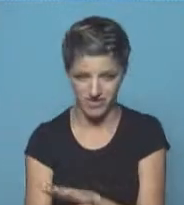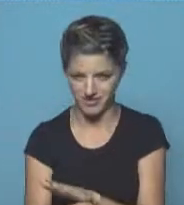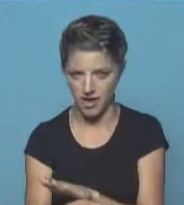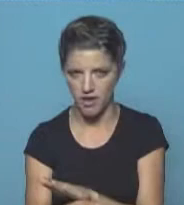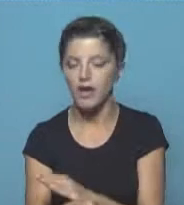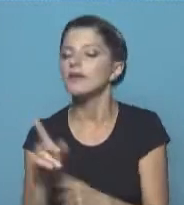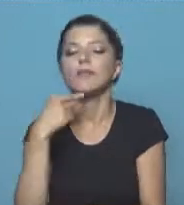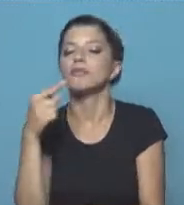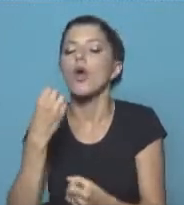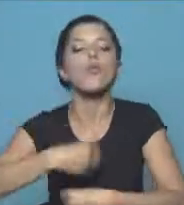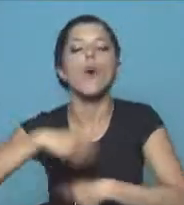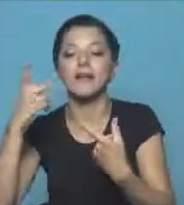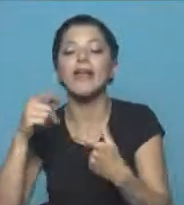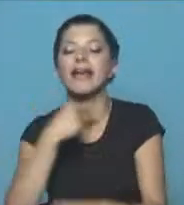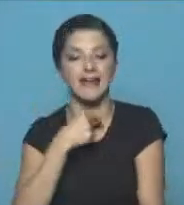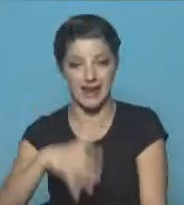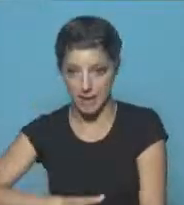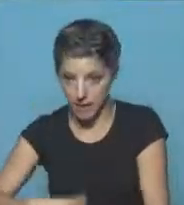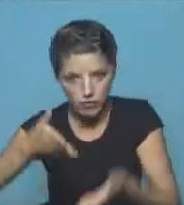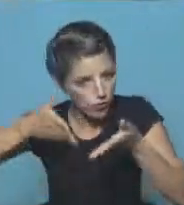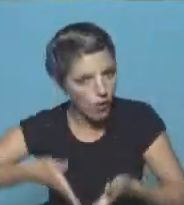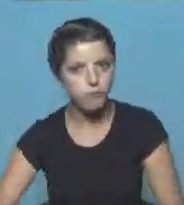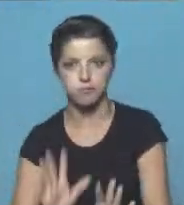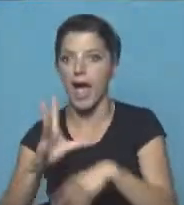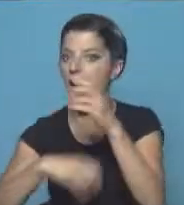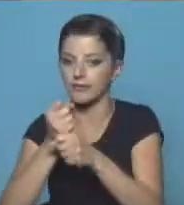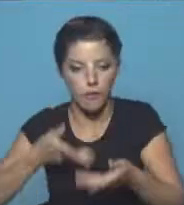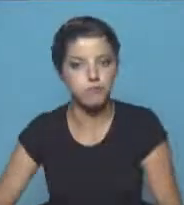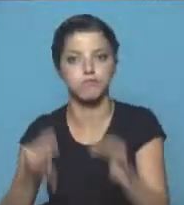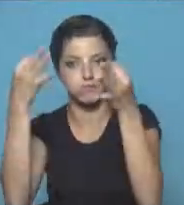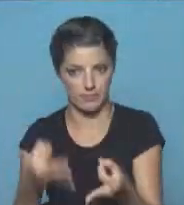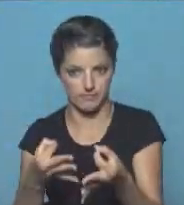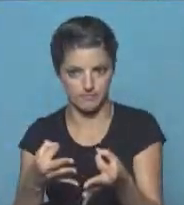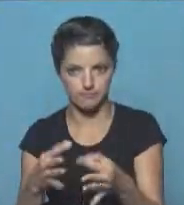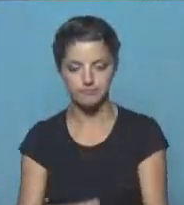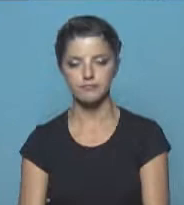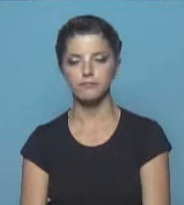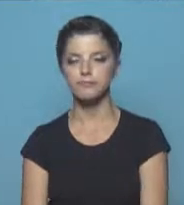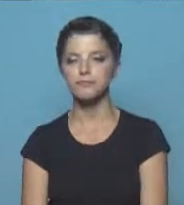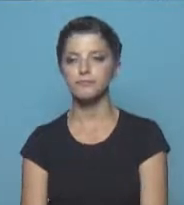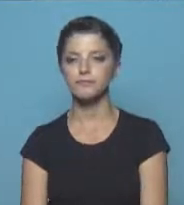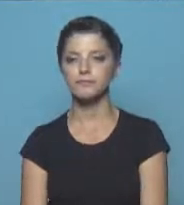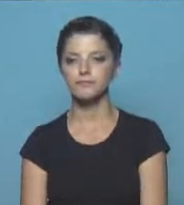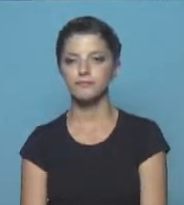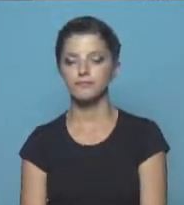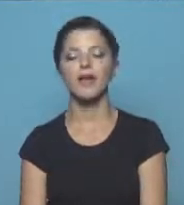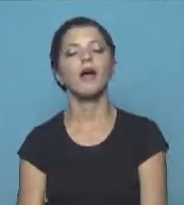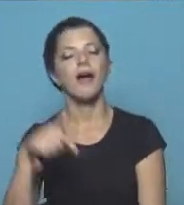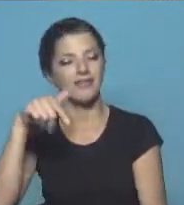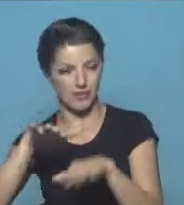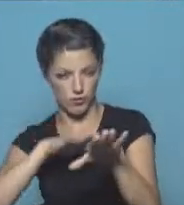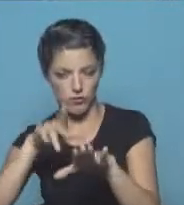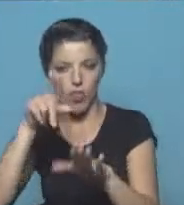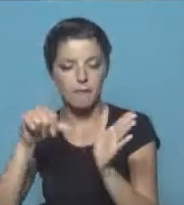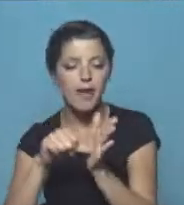cual sea la cuestión, el embarazo llegue a término. Pues sabes que lo que está pasando en Polonia pone muy de manifiesto cómo